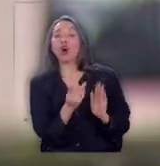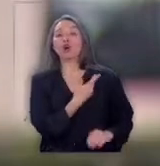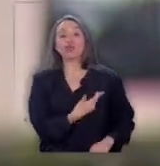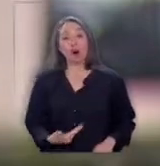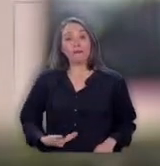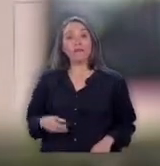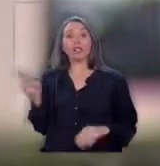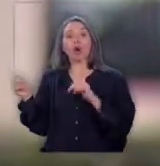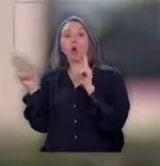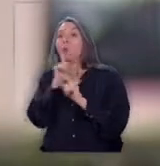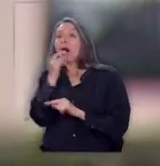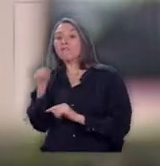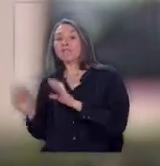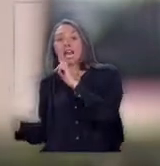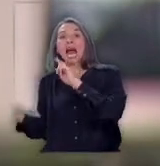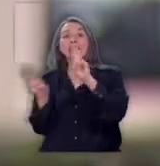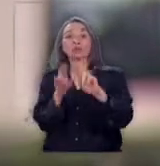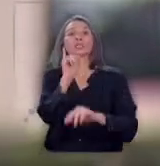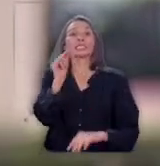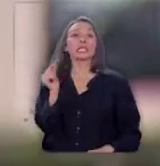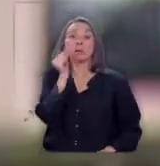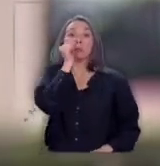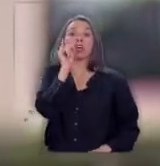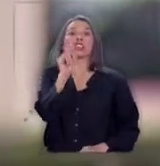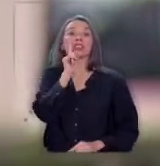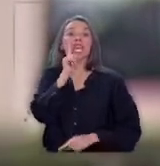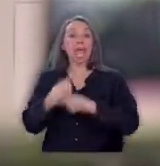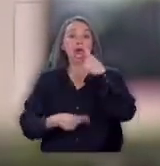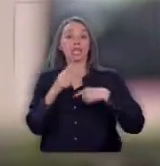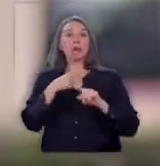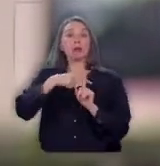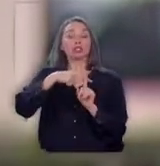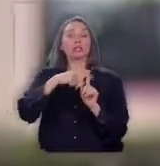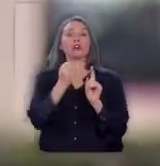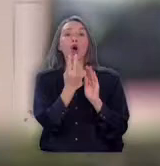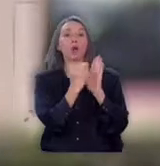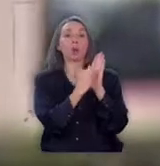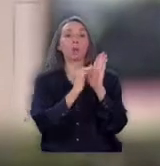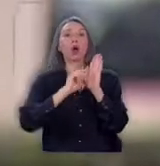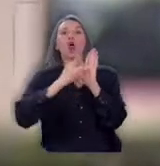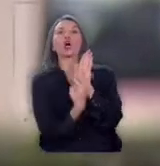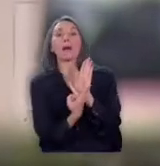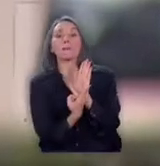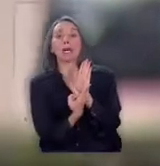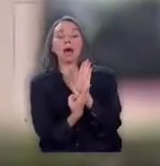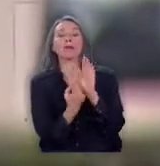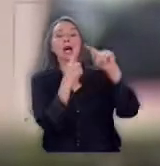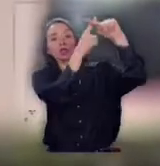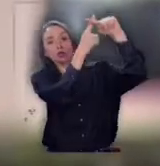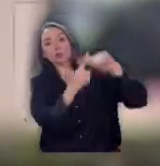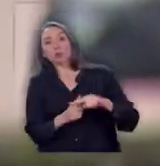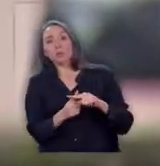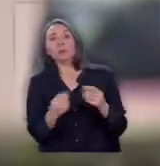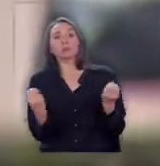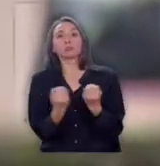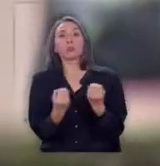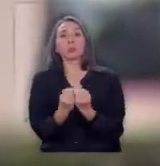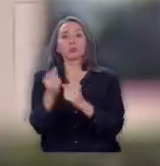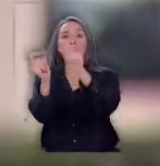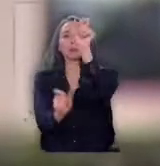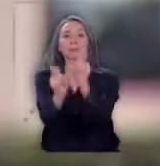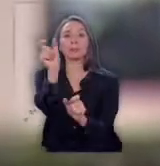cuando ese resultado pareciera positivo retrospectivamente corregir las cifras Eso hace que acumuladamente tenemos un número muy importante